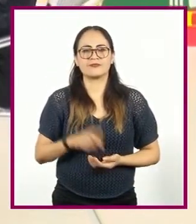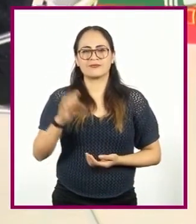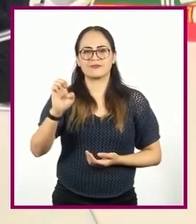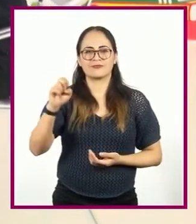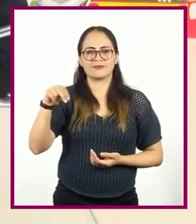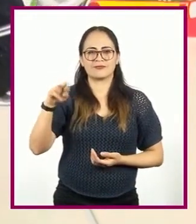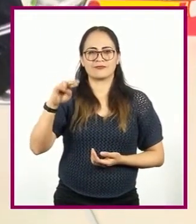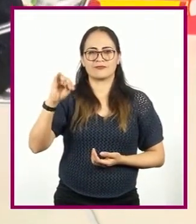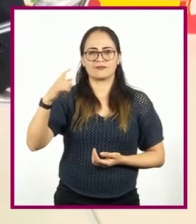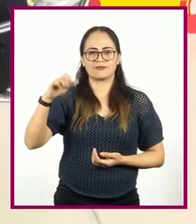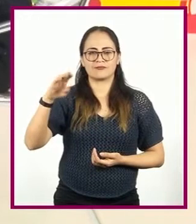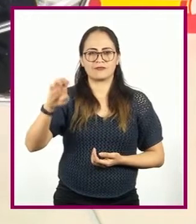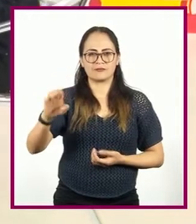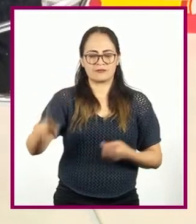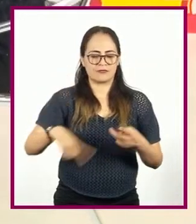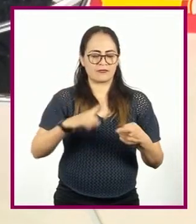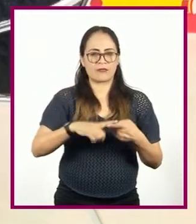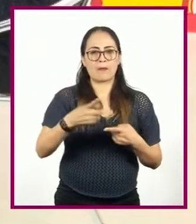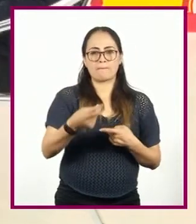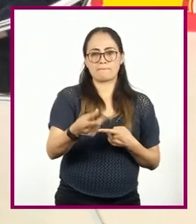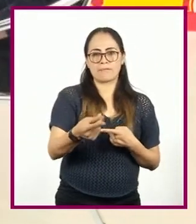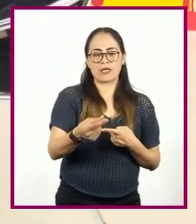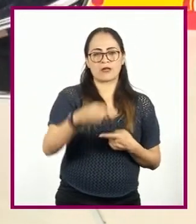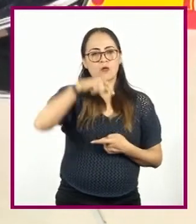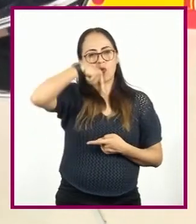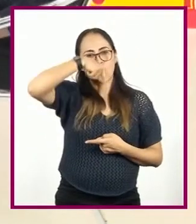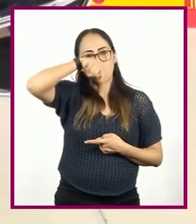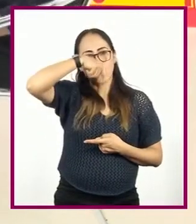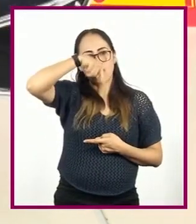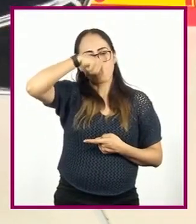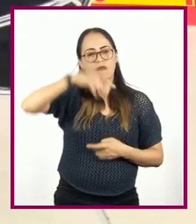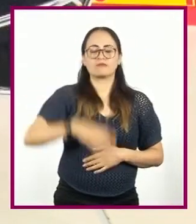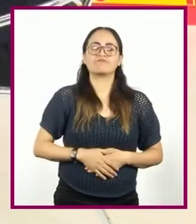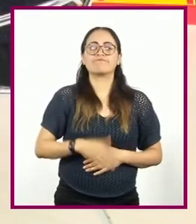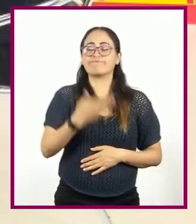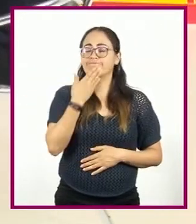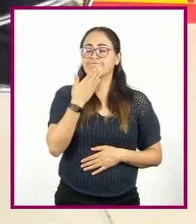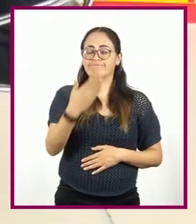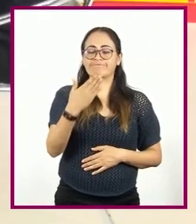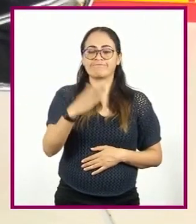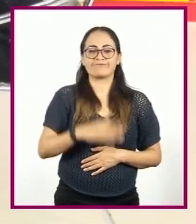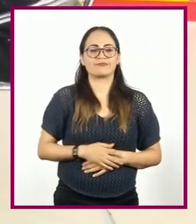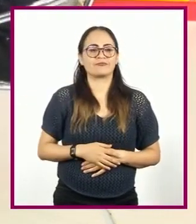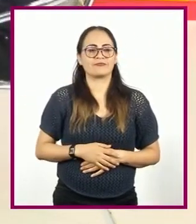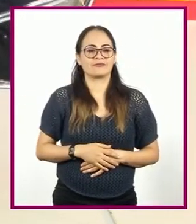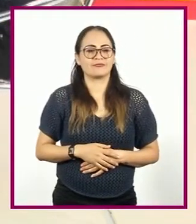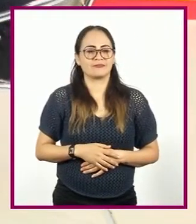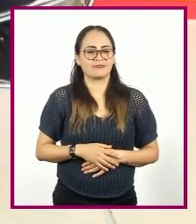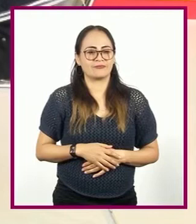Enrique. El perro y el guajolote. Muy bien.